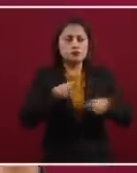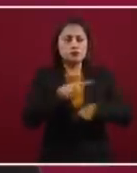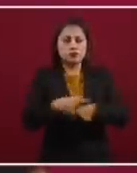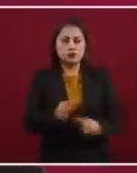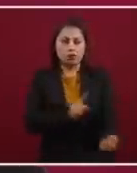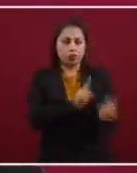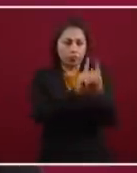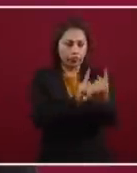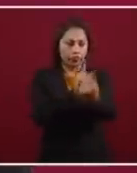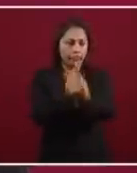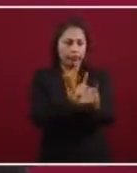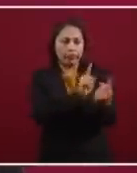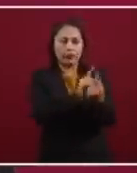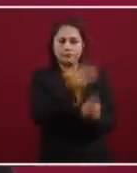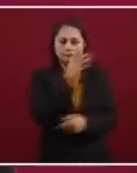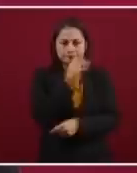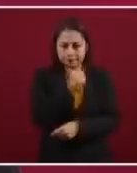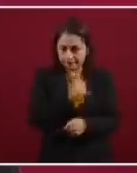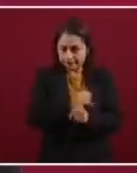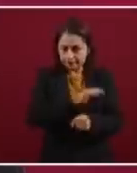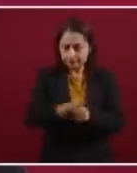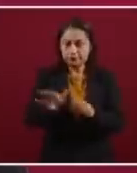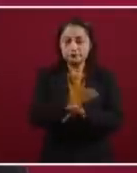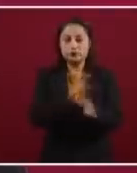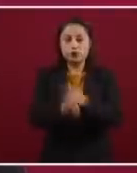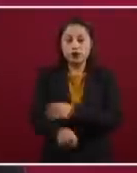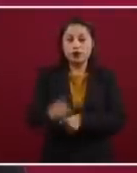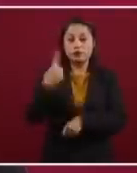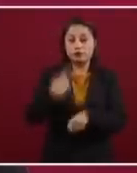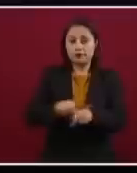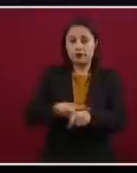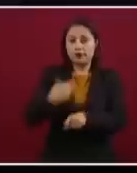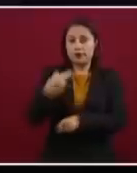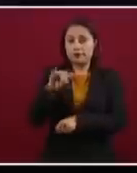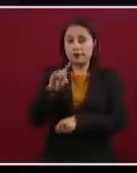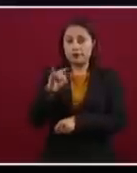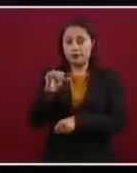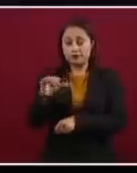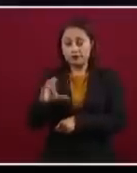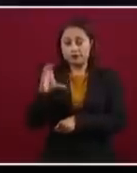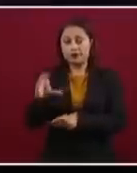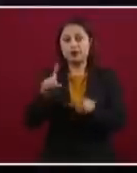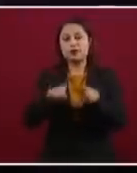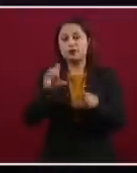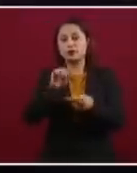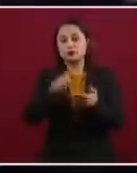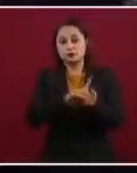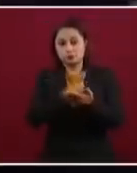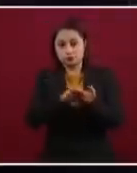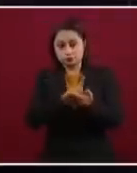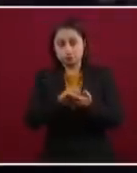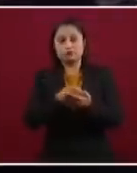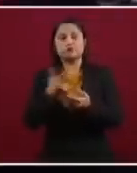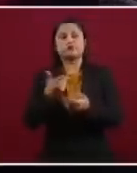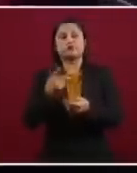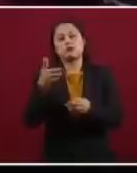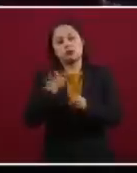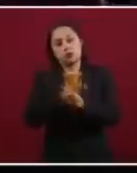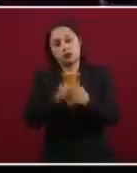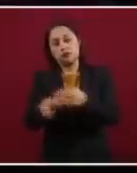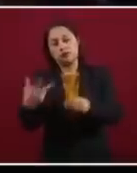otros fenómenos como el de las adicciones específicamente las inyectables entonces necesita un abordaje de salud